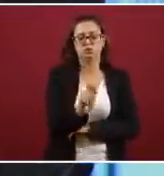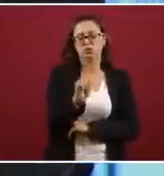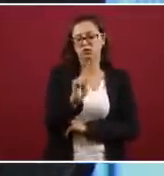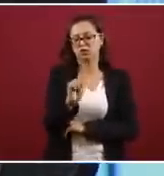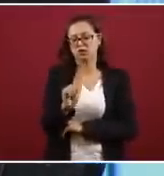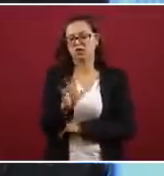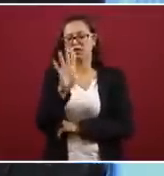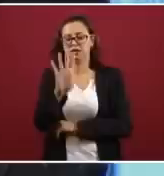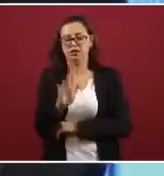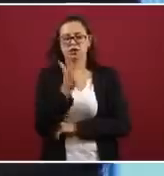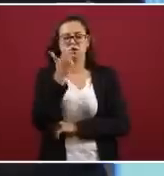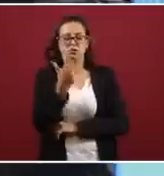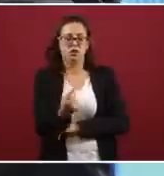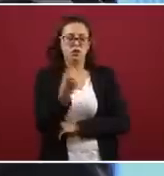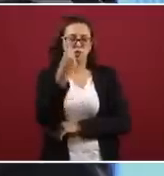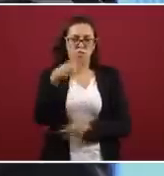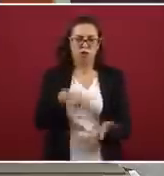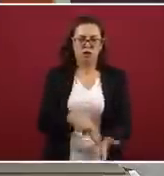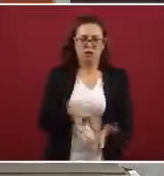5.75 pesos el kilo.